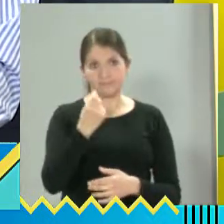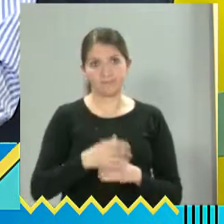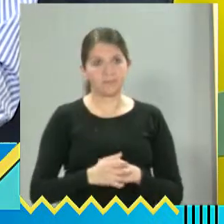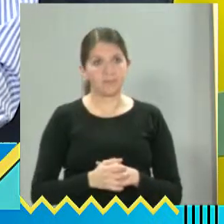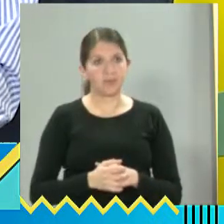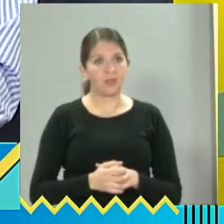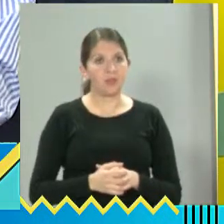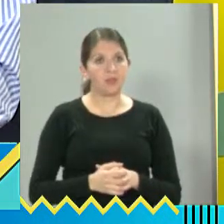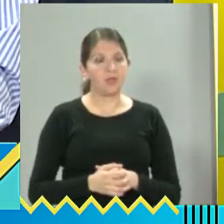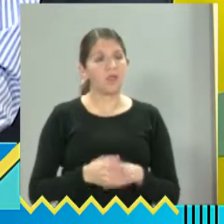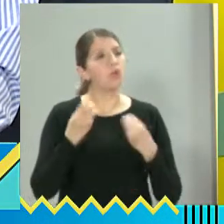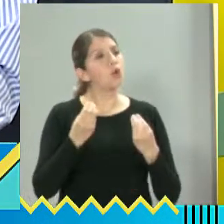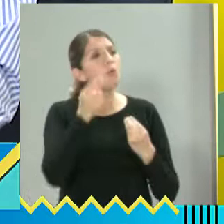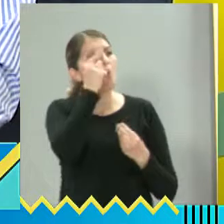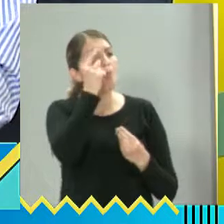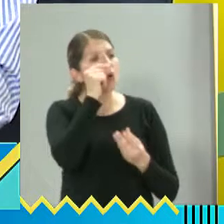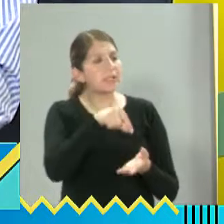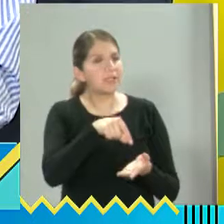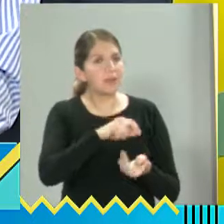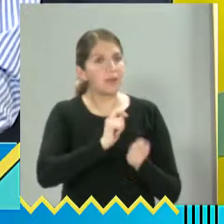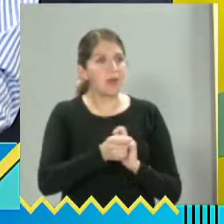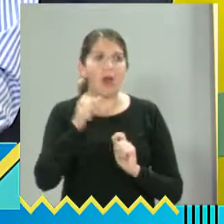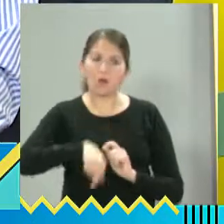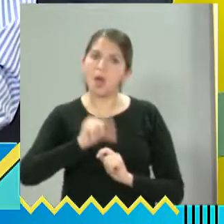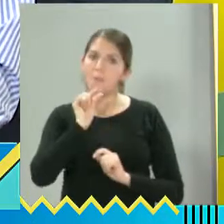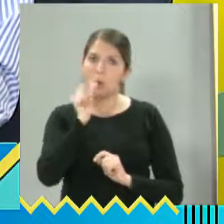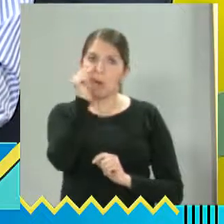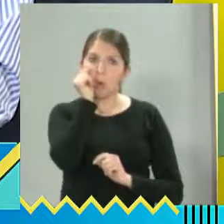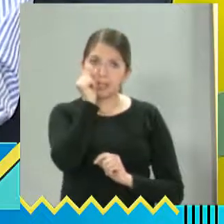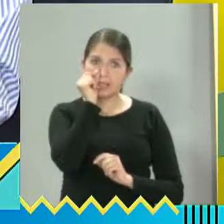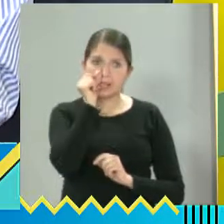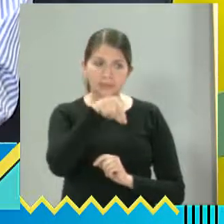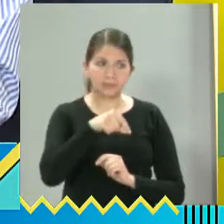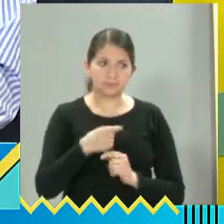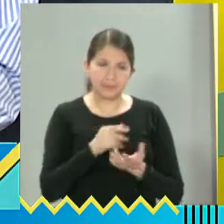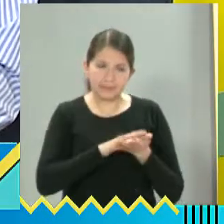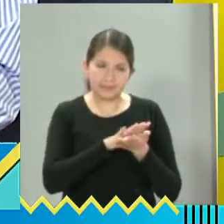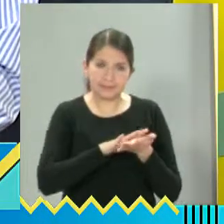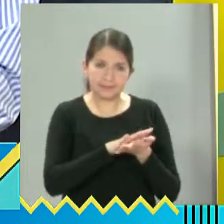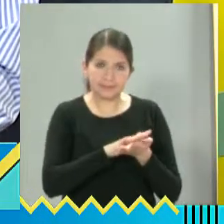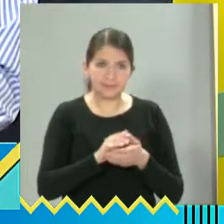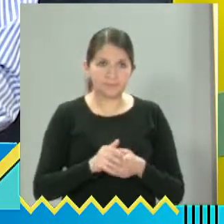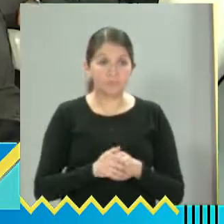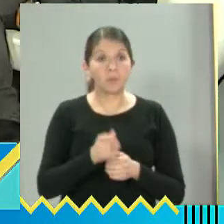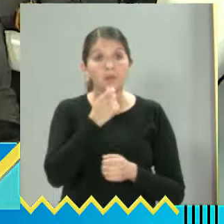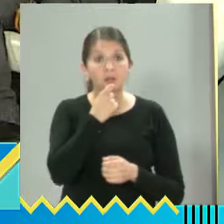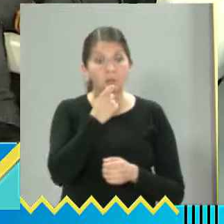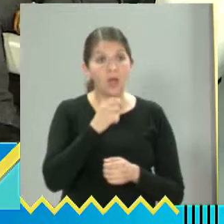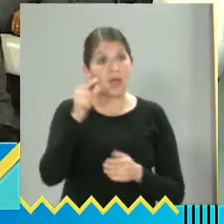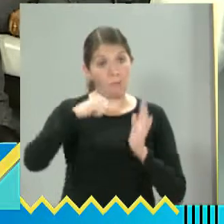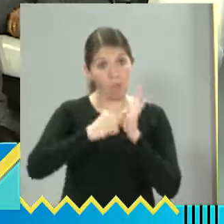Seguramente, lo que pasa es que hay que formularlas. Hoy en día hay muy pocas. Muy de pocas, hecho, pero en algunos partidos de Buenos Aires